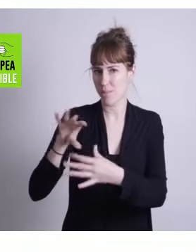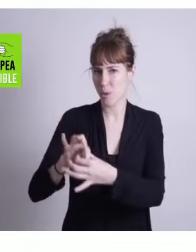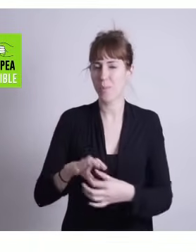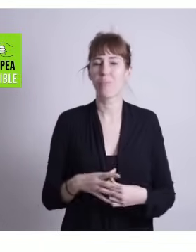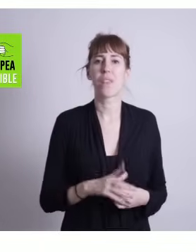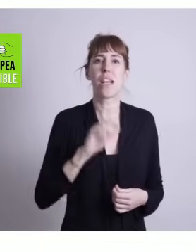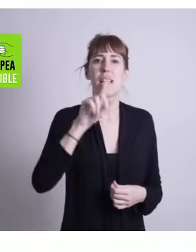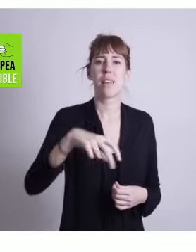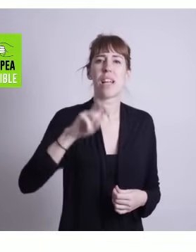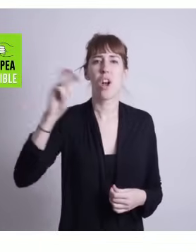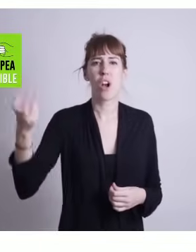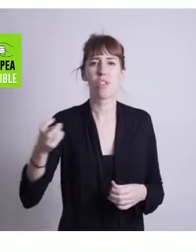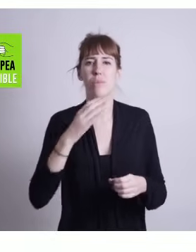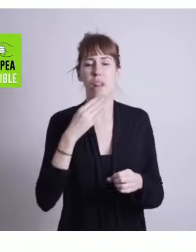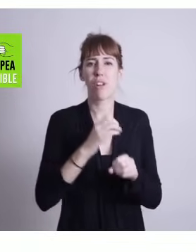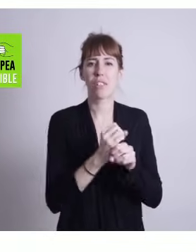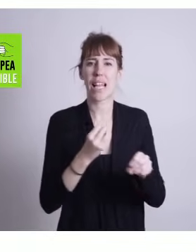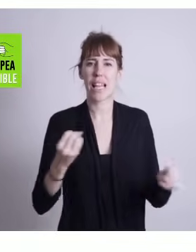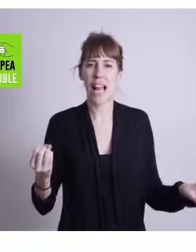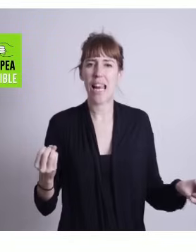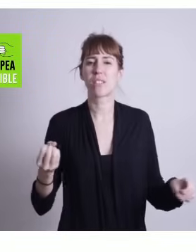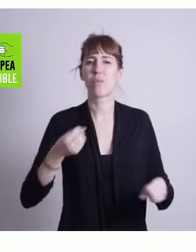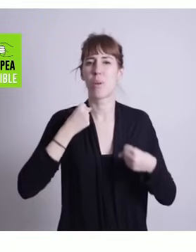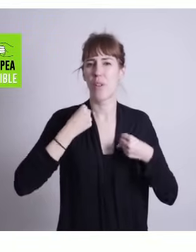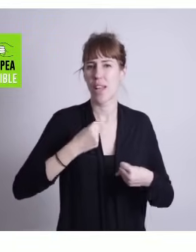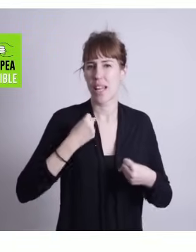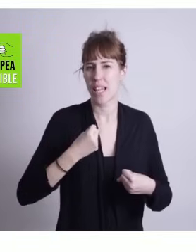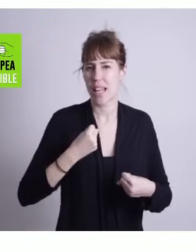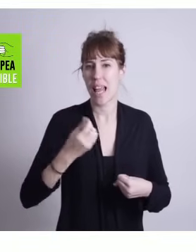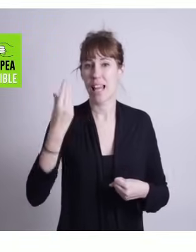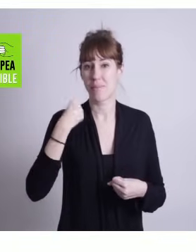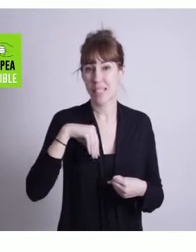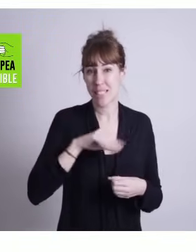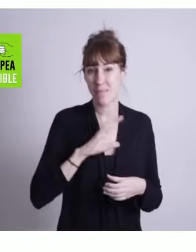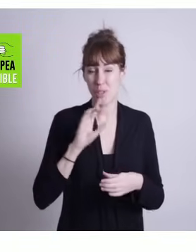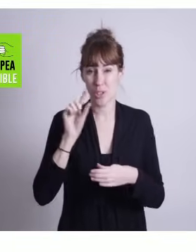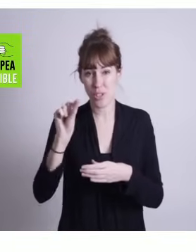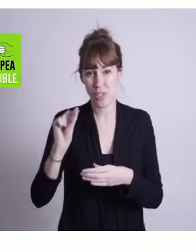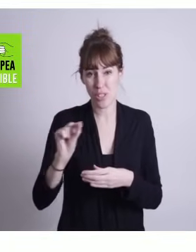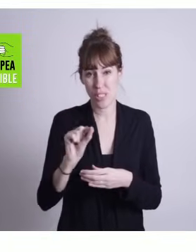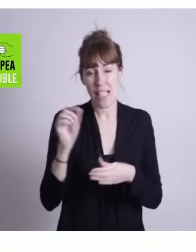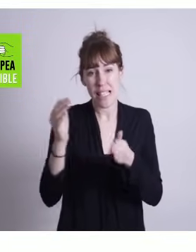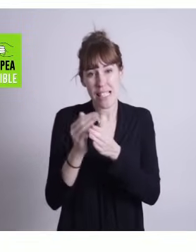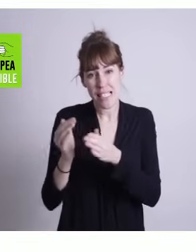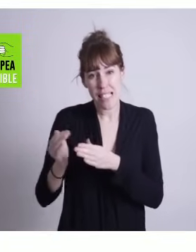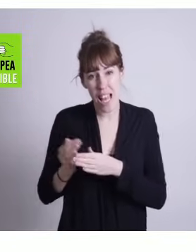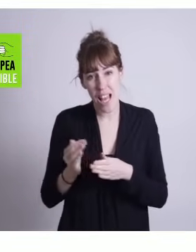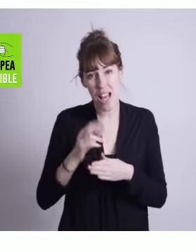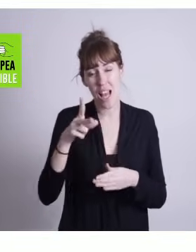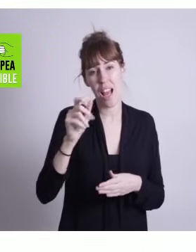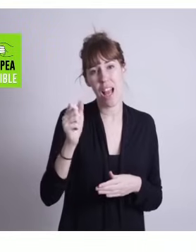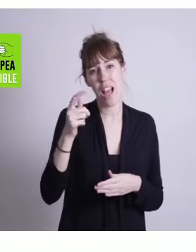nuestros canales de energía, meridianos, nadis, tienen también zúmquitos, que son microchakras, por donde hay esa interconexión